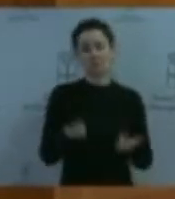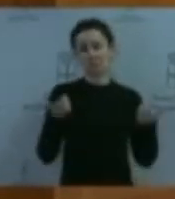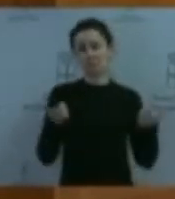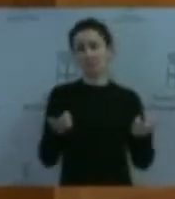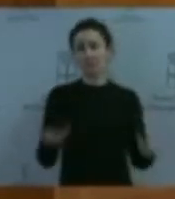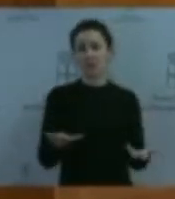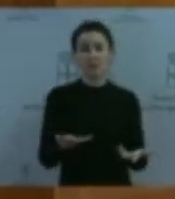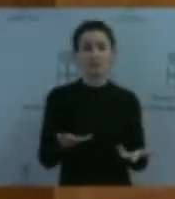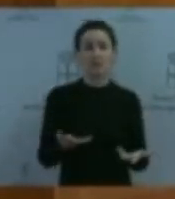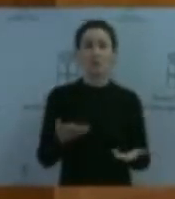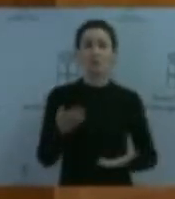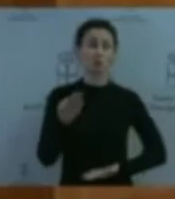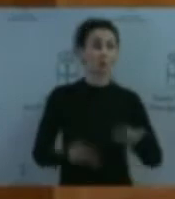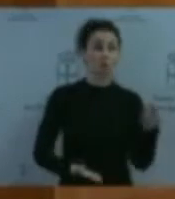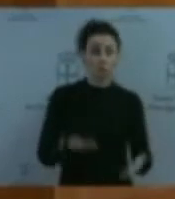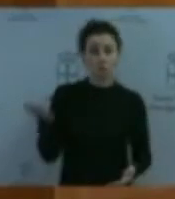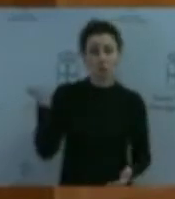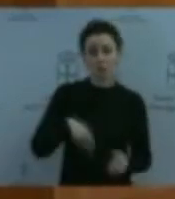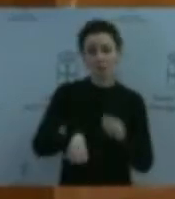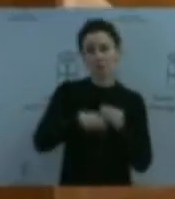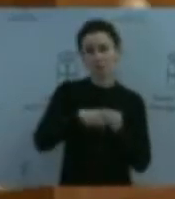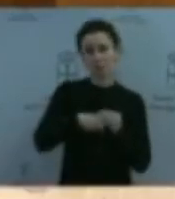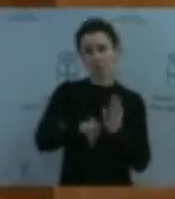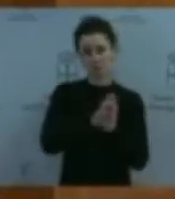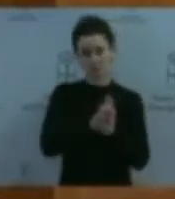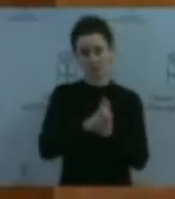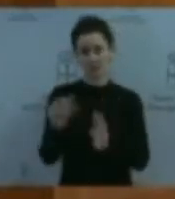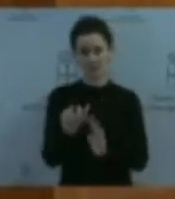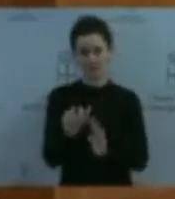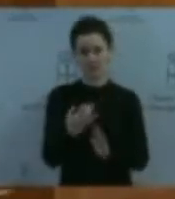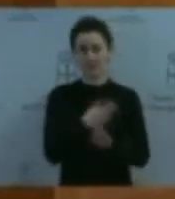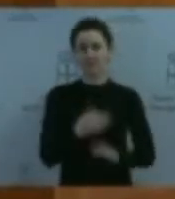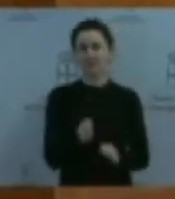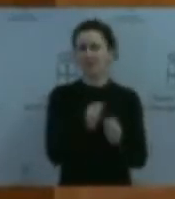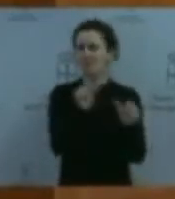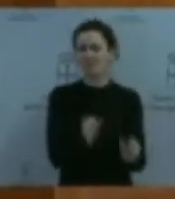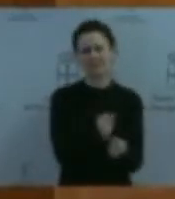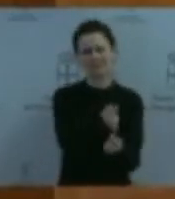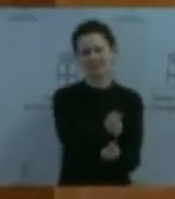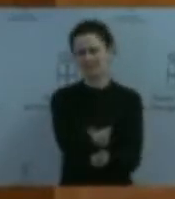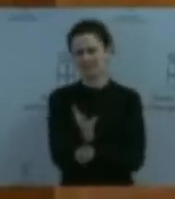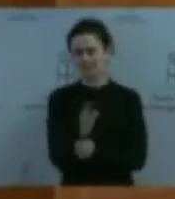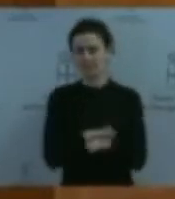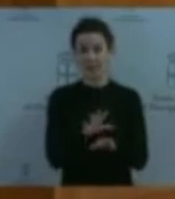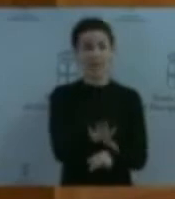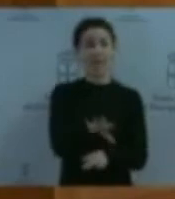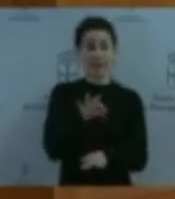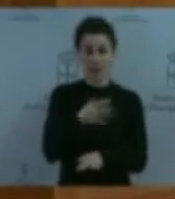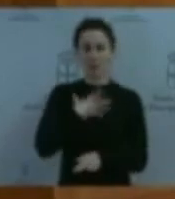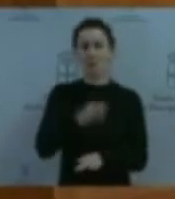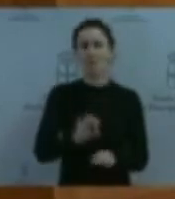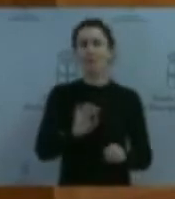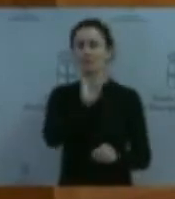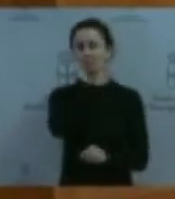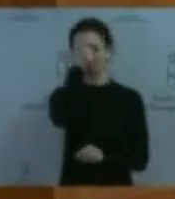enmienda constitucional, hay muchas maneras de tomar medidas administrativas para convertirlo en un concepto significativo en la configuración de las